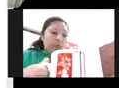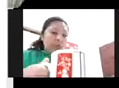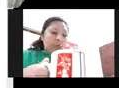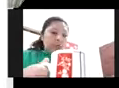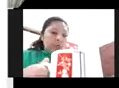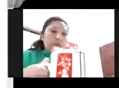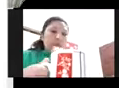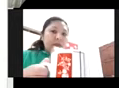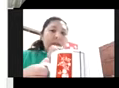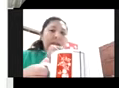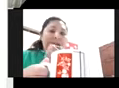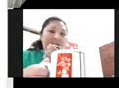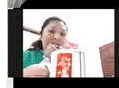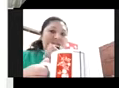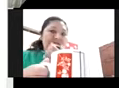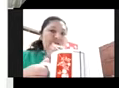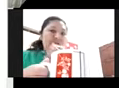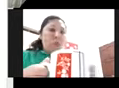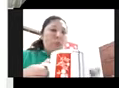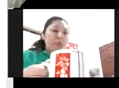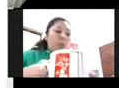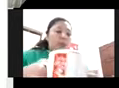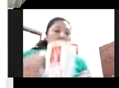Mayor cantidad de oferentes,